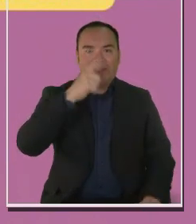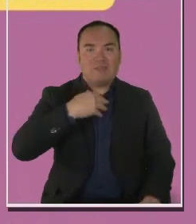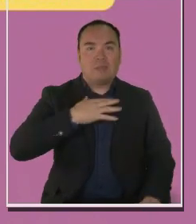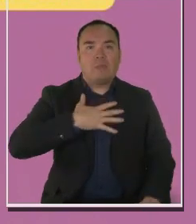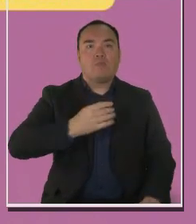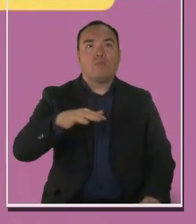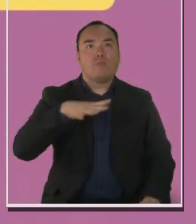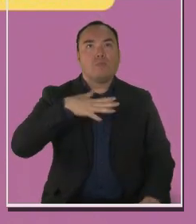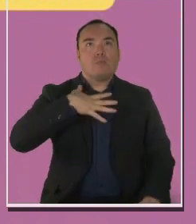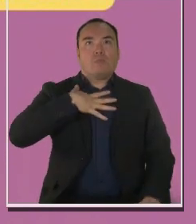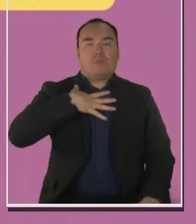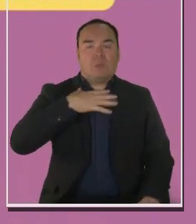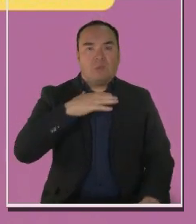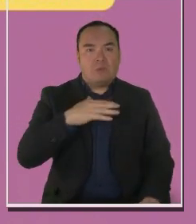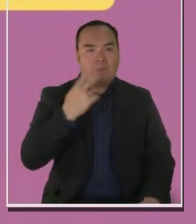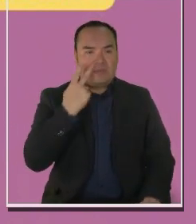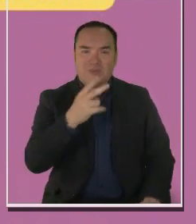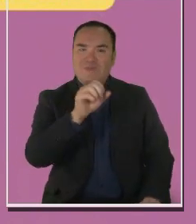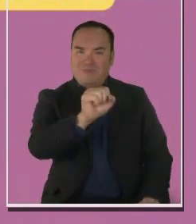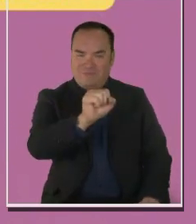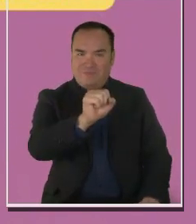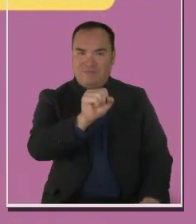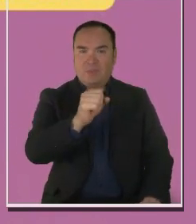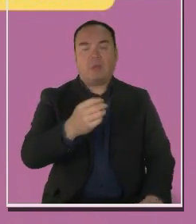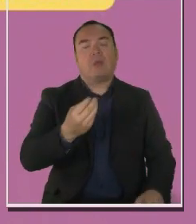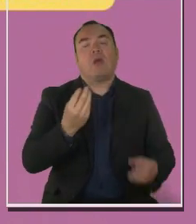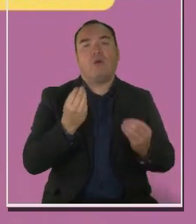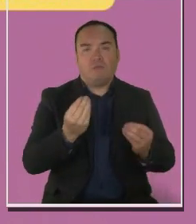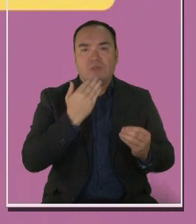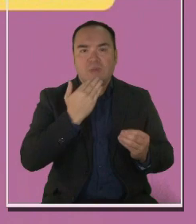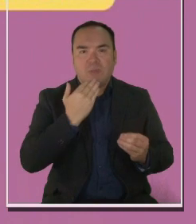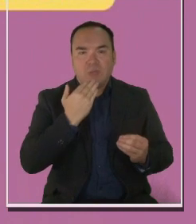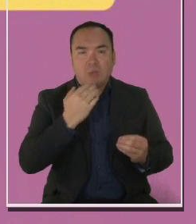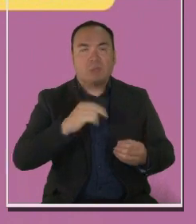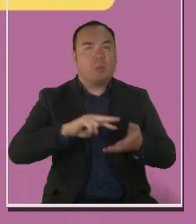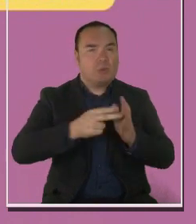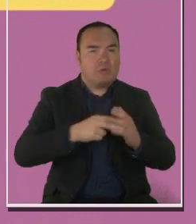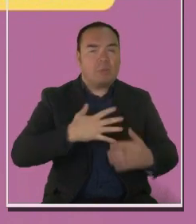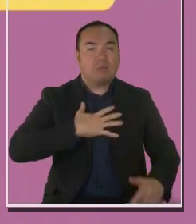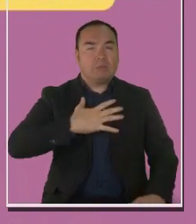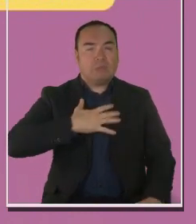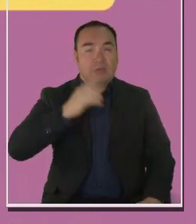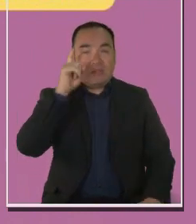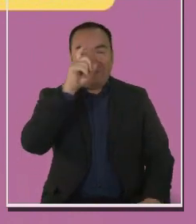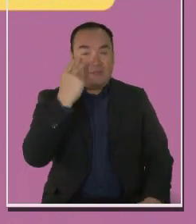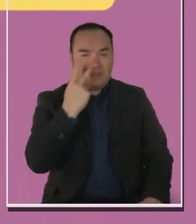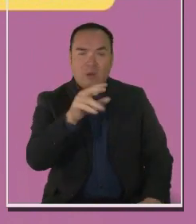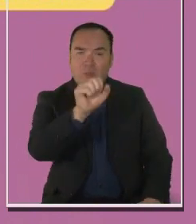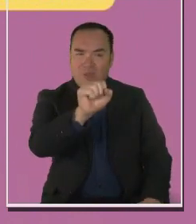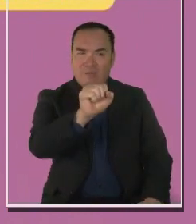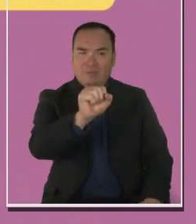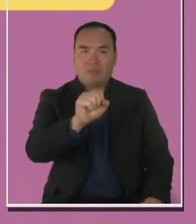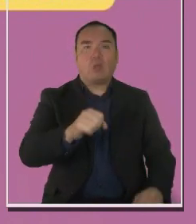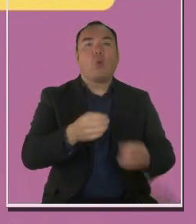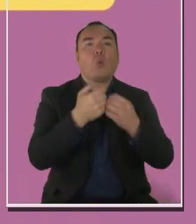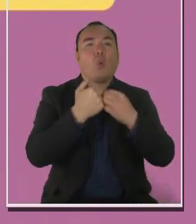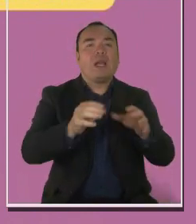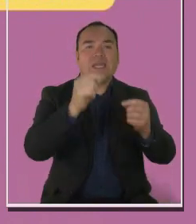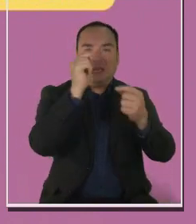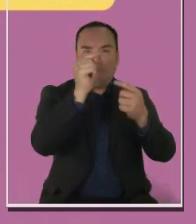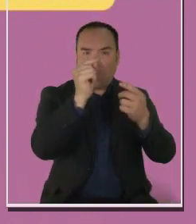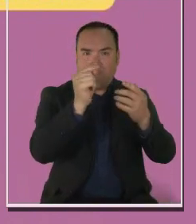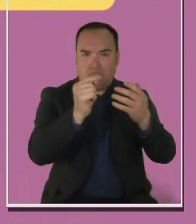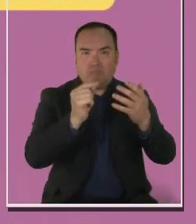ingrese el aire y, evidentemente, la dificultad para respirar. Ante cualquiera de estos signos y de estos